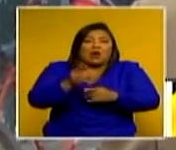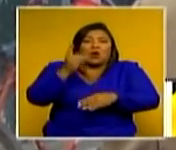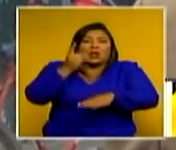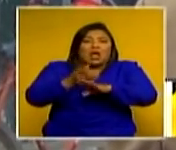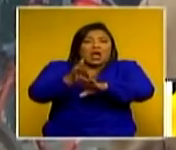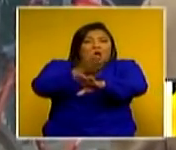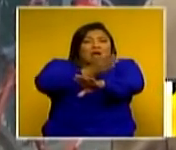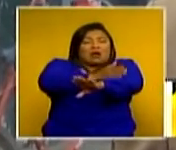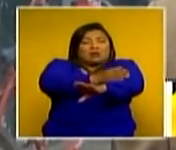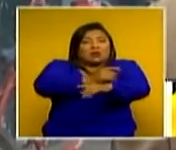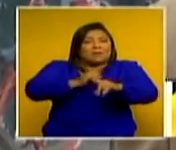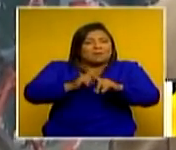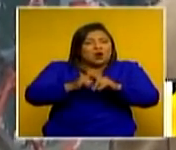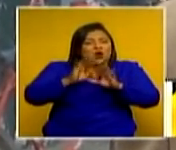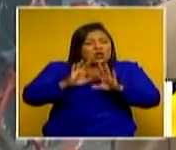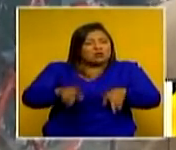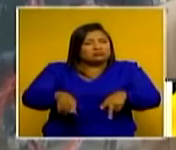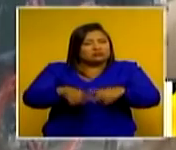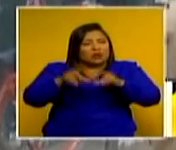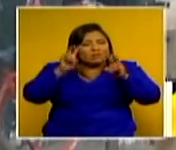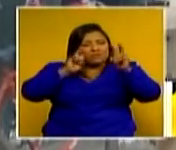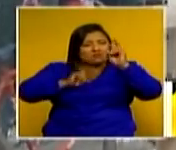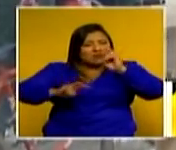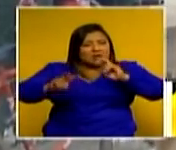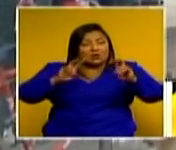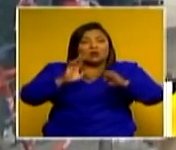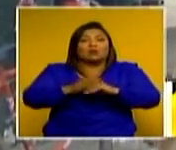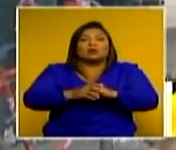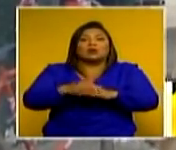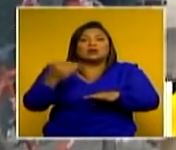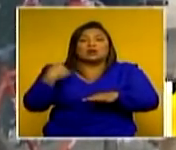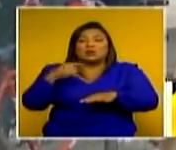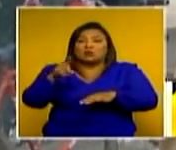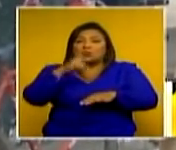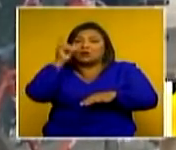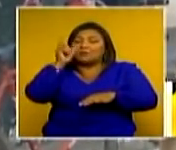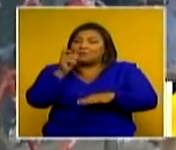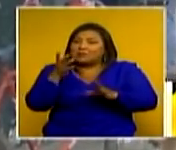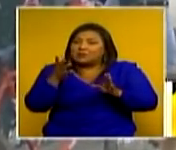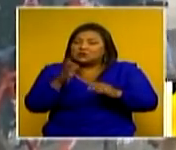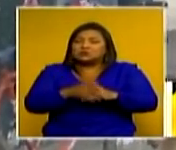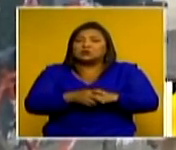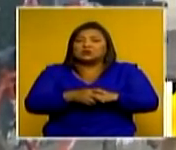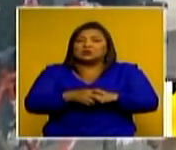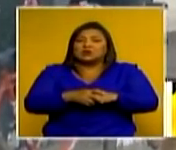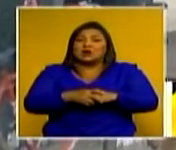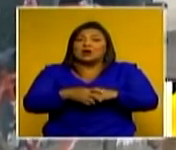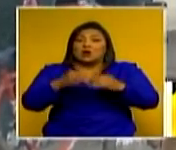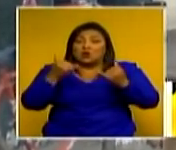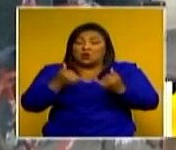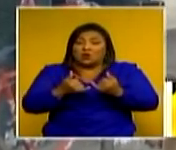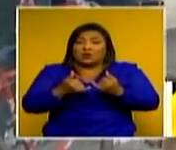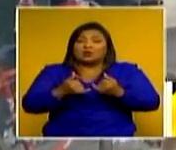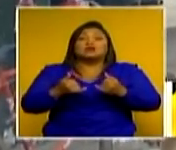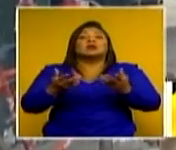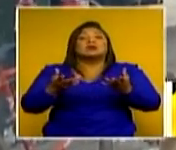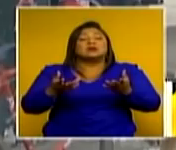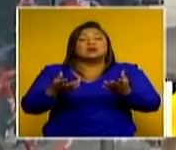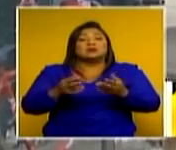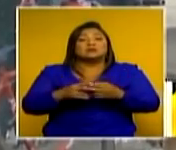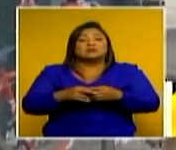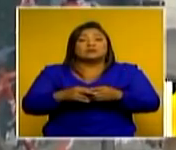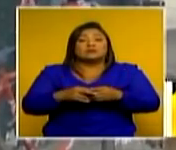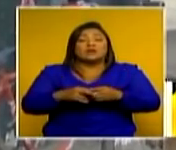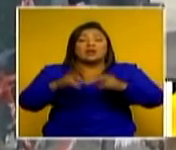pero eso se está por determinar tenemos a una persona que se está haciéndole de tomar las respectivas